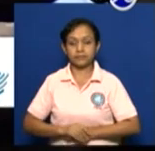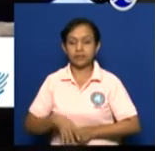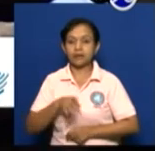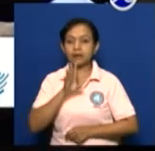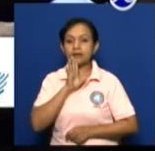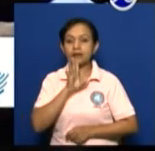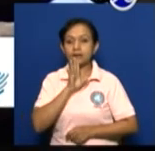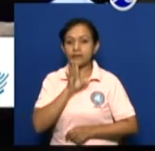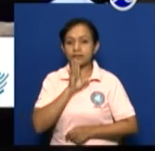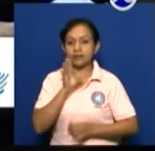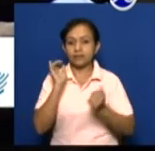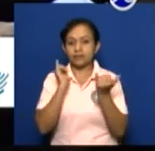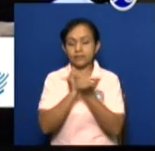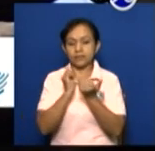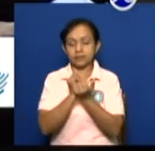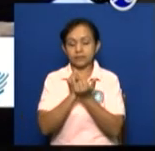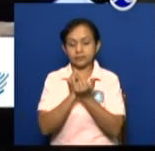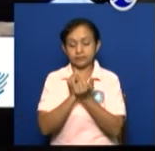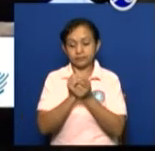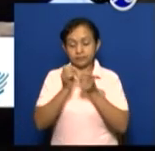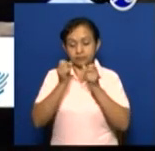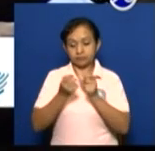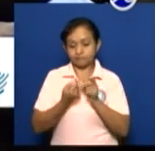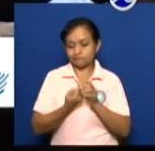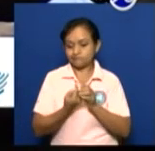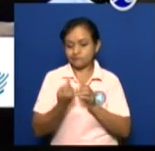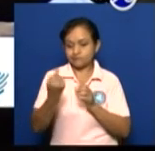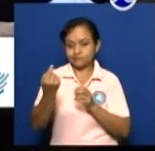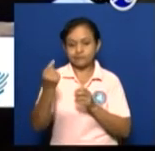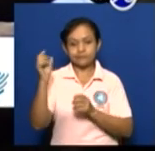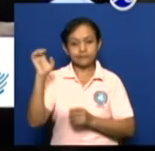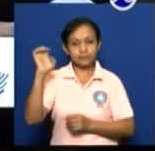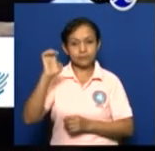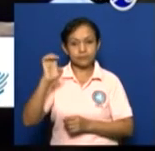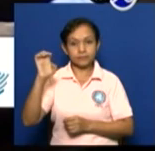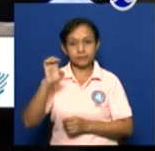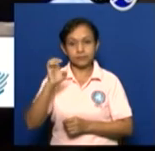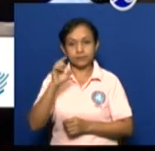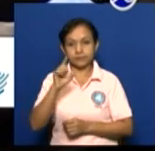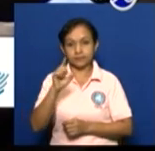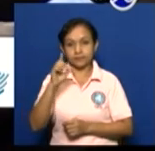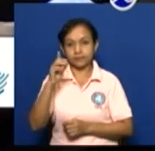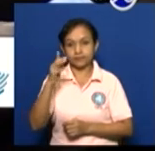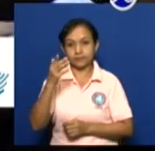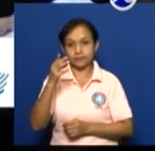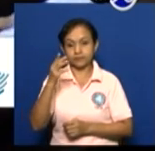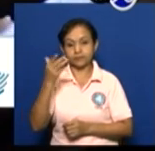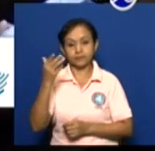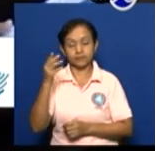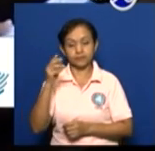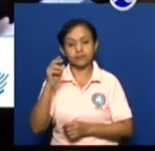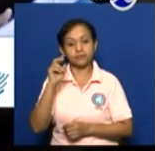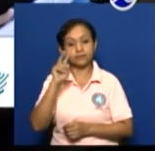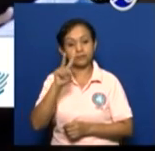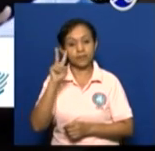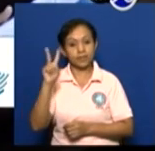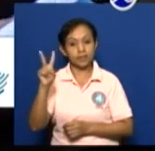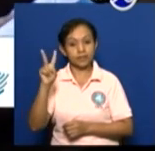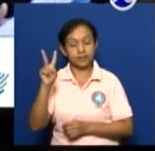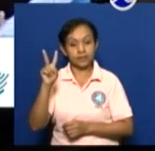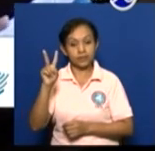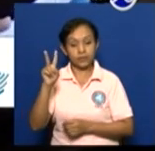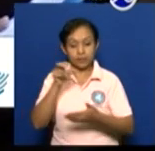Hablamos también de un migrante. En enero de 1922, en una